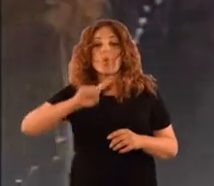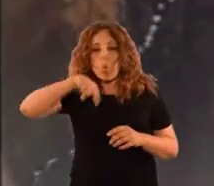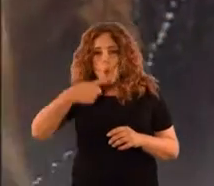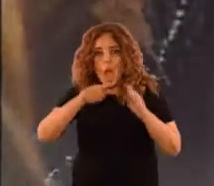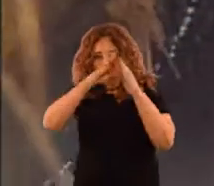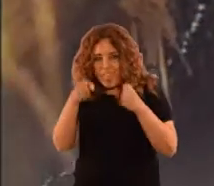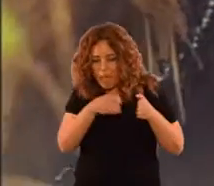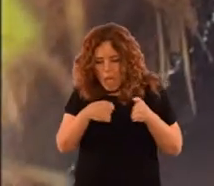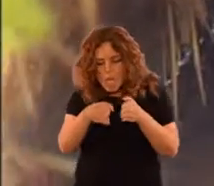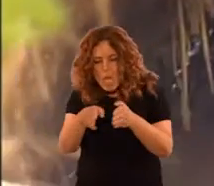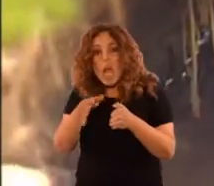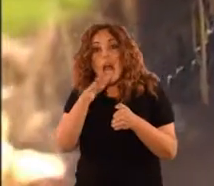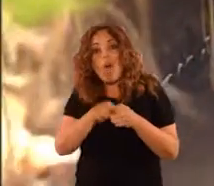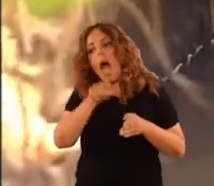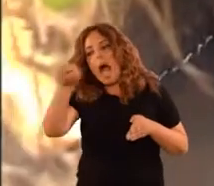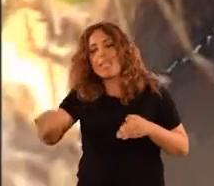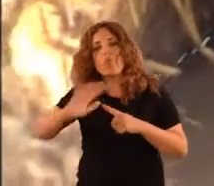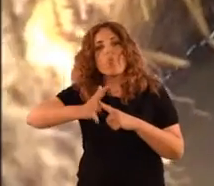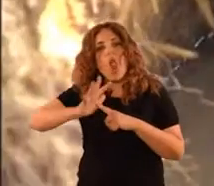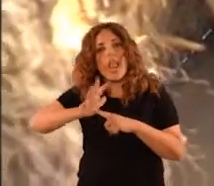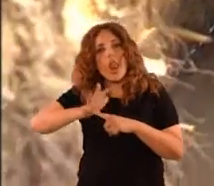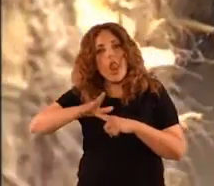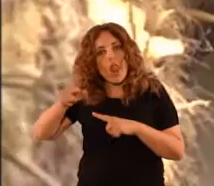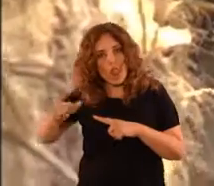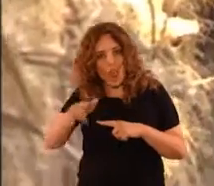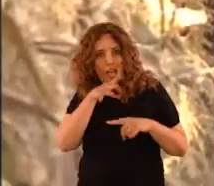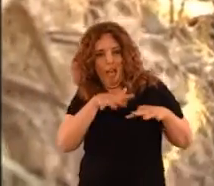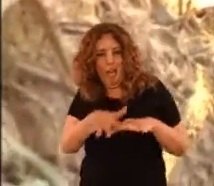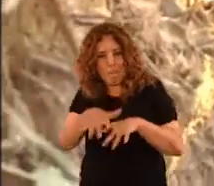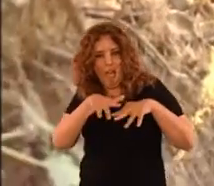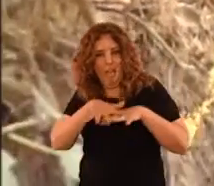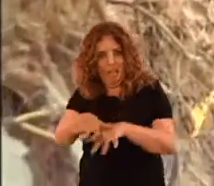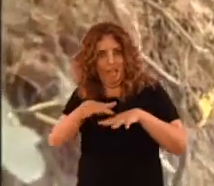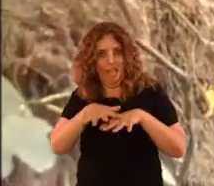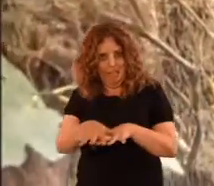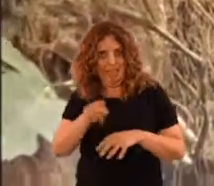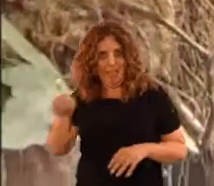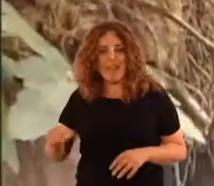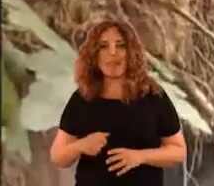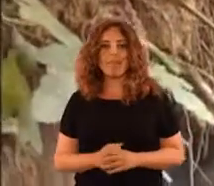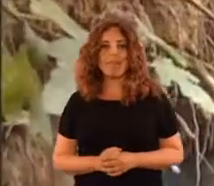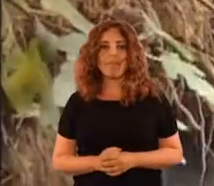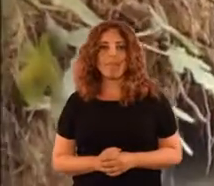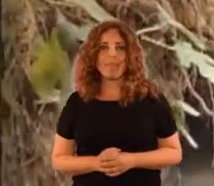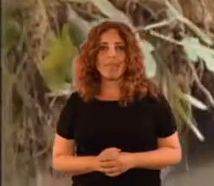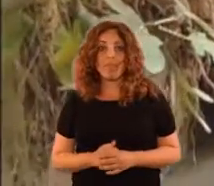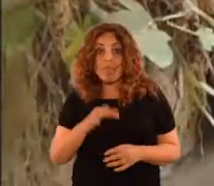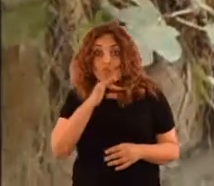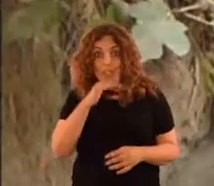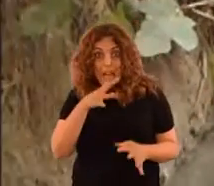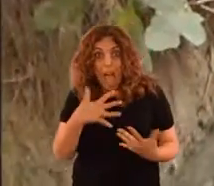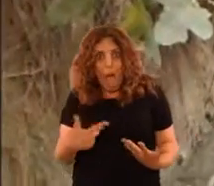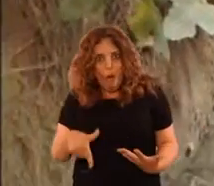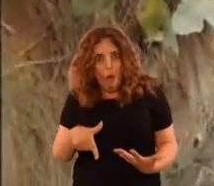Se prolongaban con un sistema de acequias o cimbras que conducían el agua hasta el molino, accionado por la energía de la corriente de